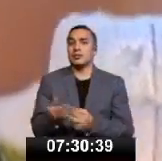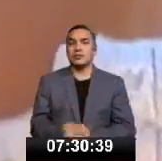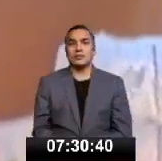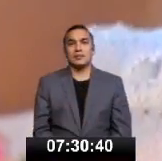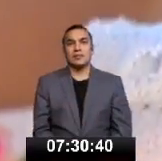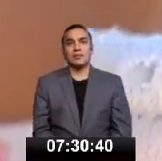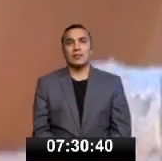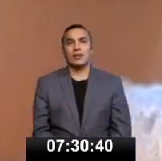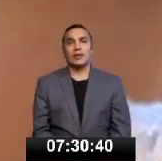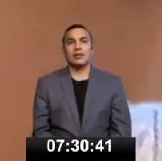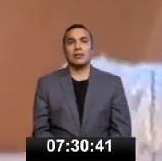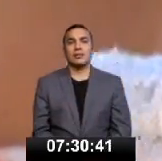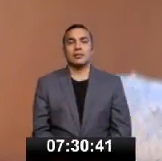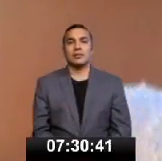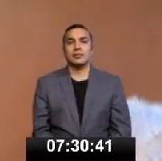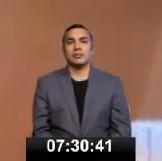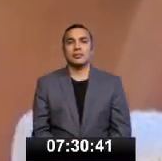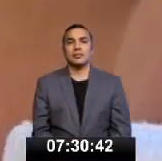hija, ¿no?